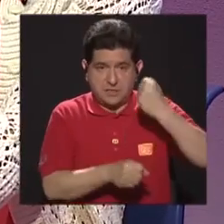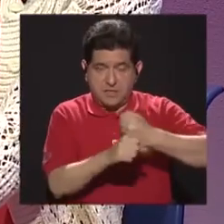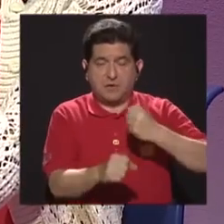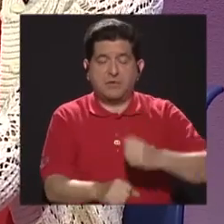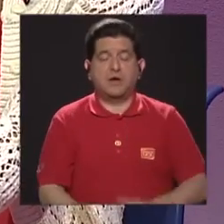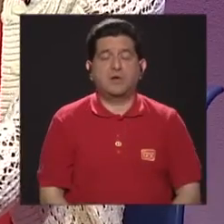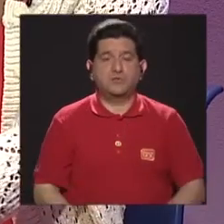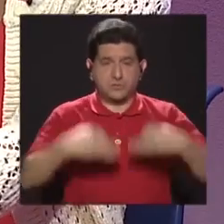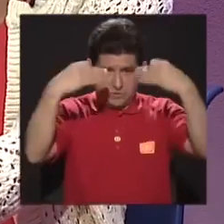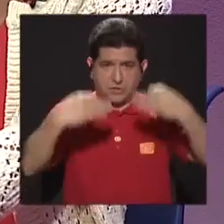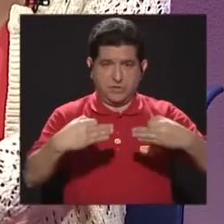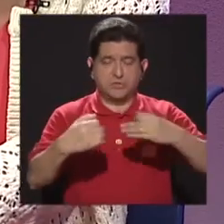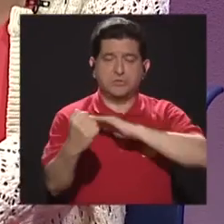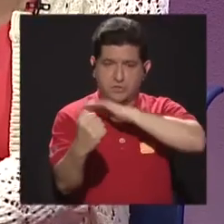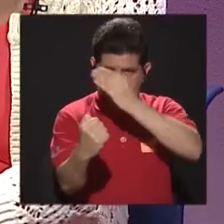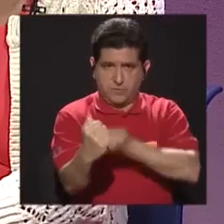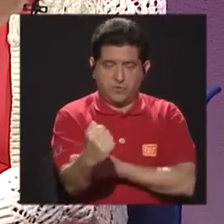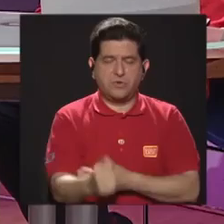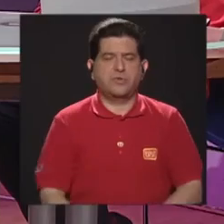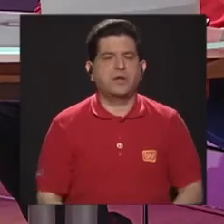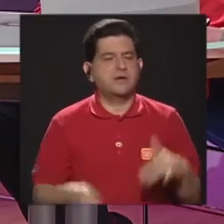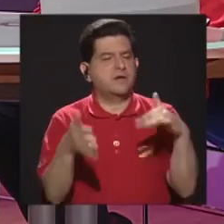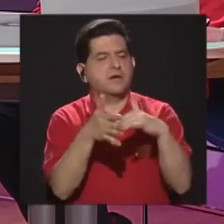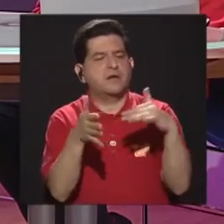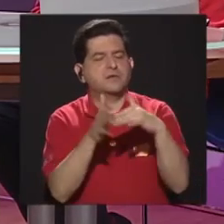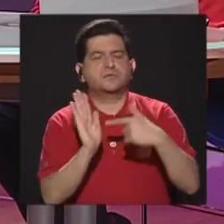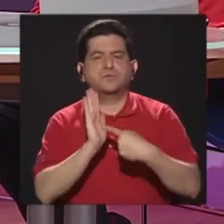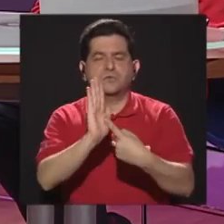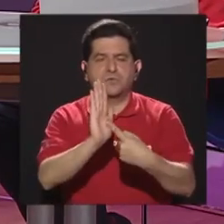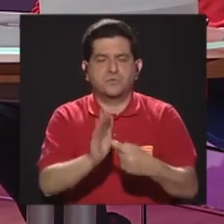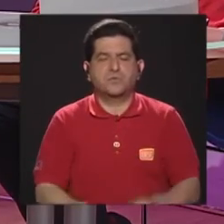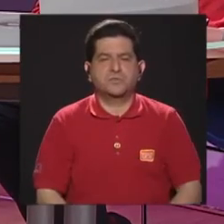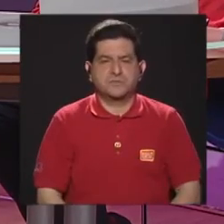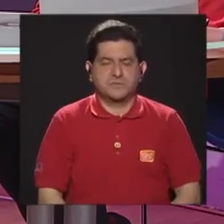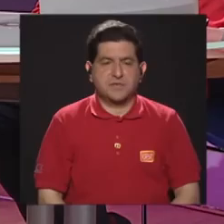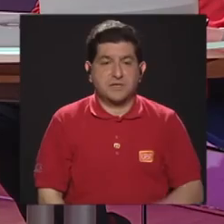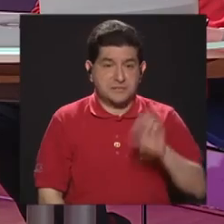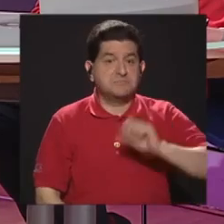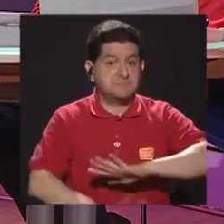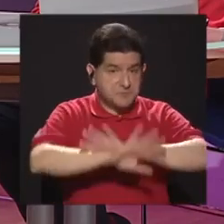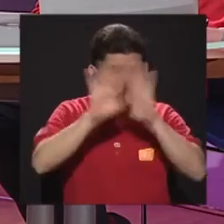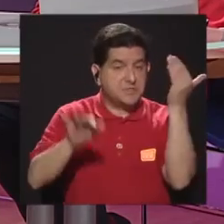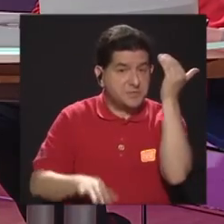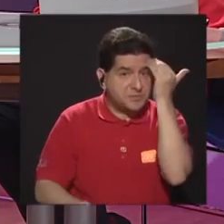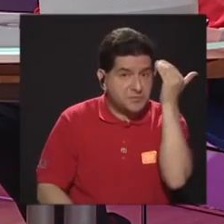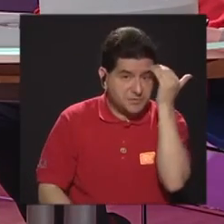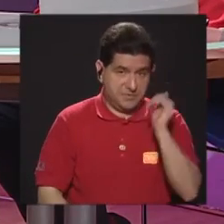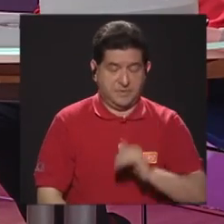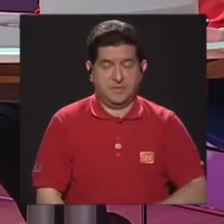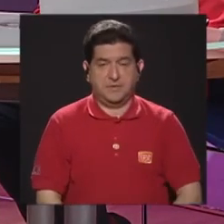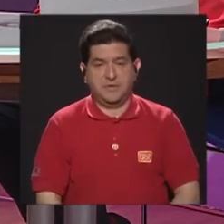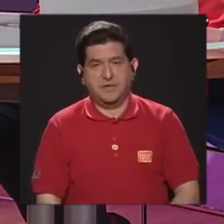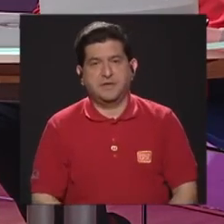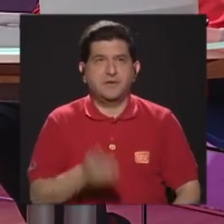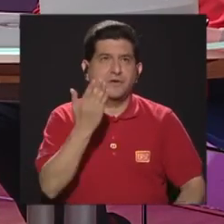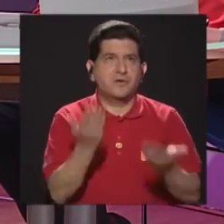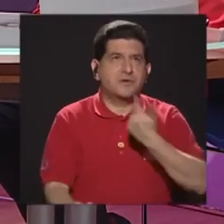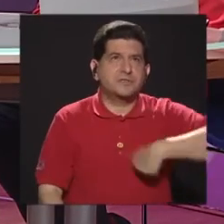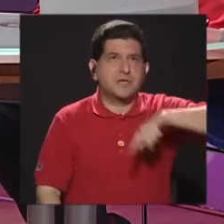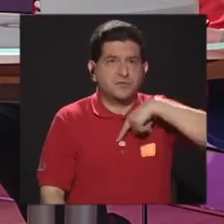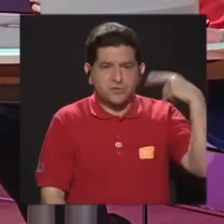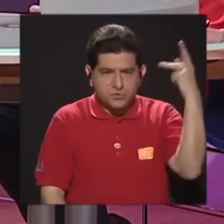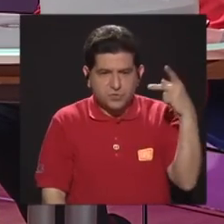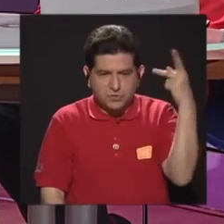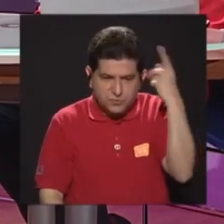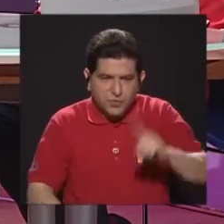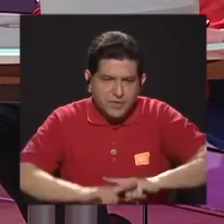poder, porque también de acuerdo a los estudios como globales, lo que sí queda claro, más que hacemos una política